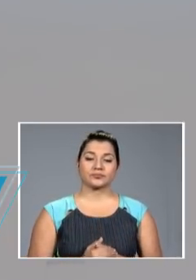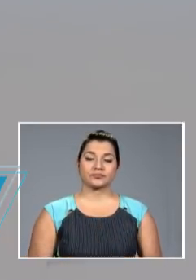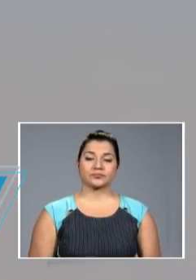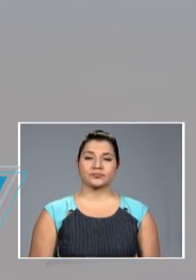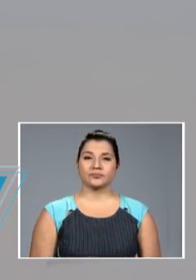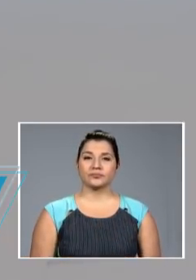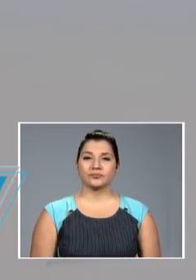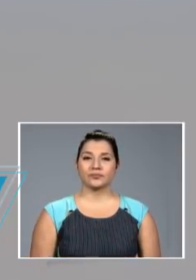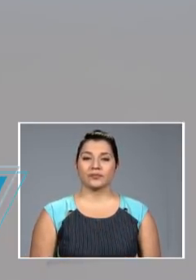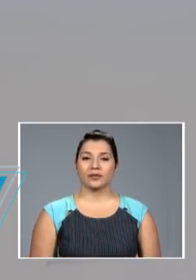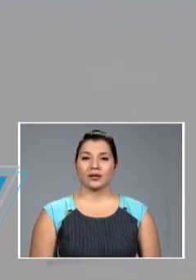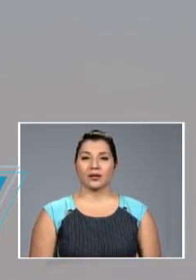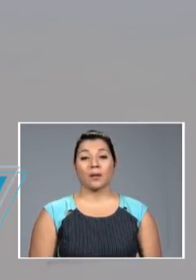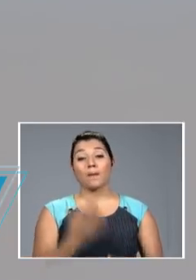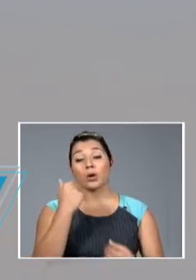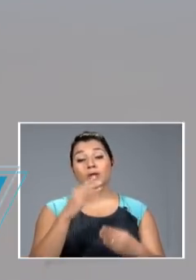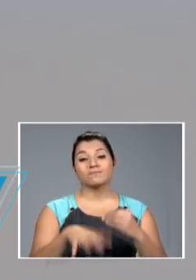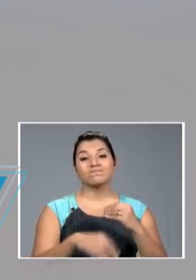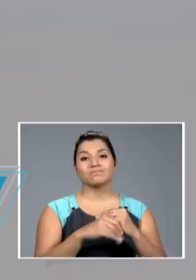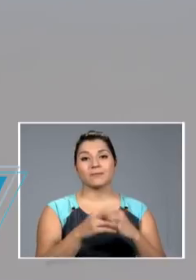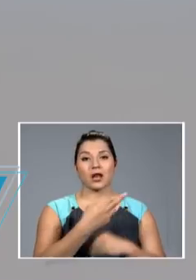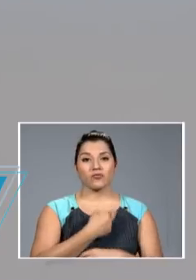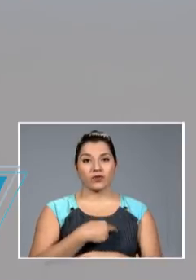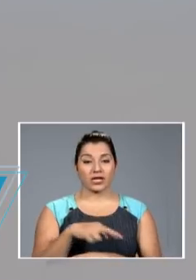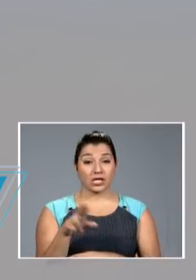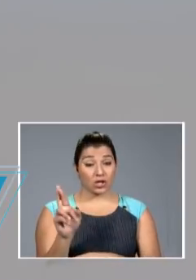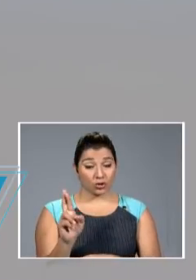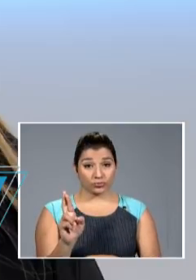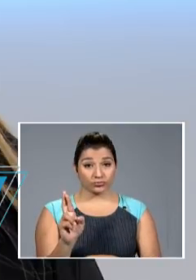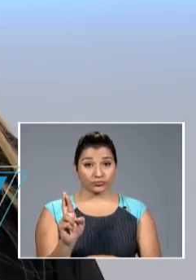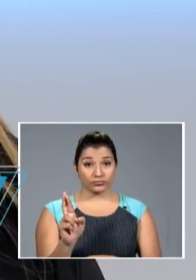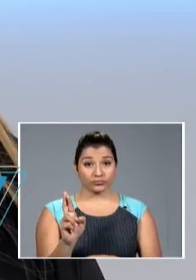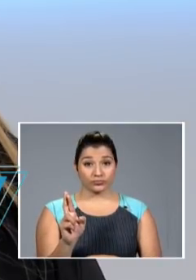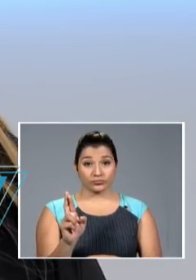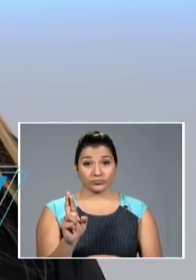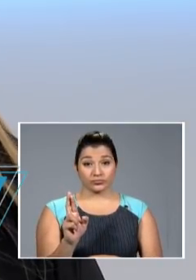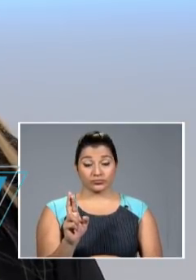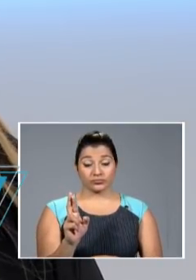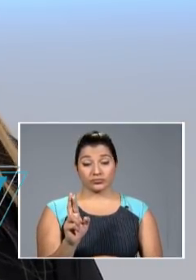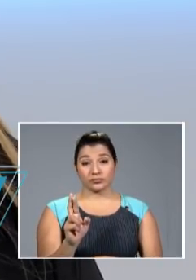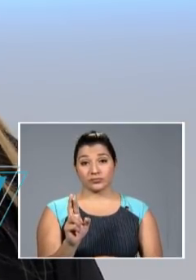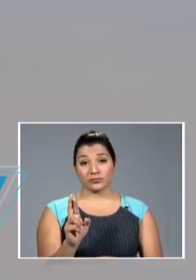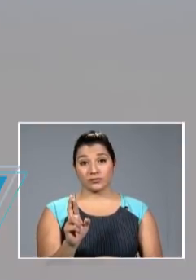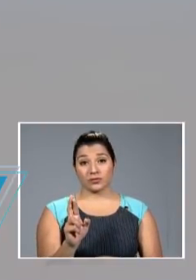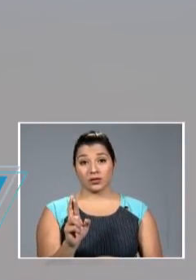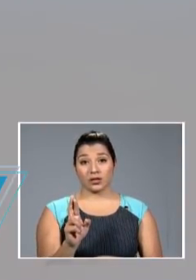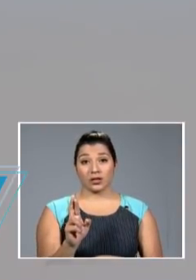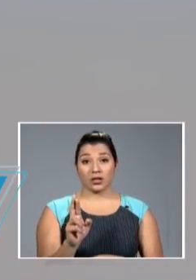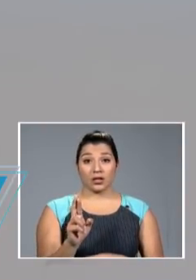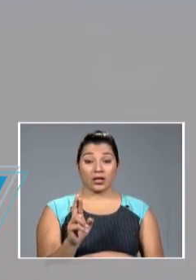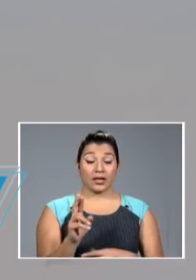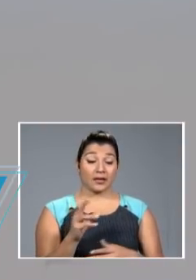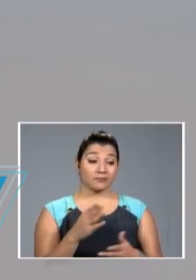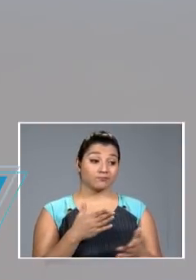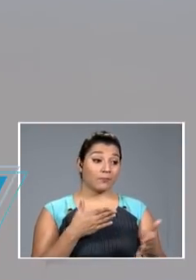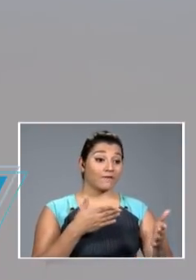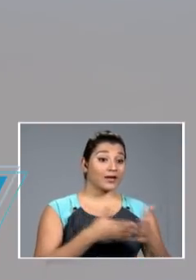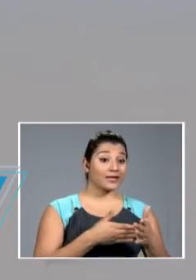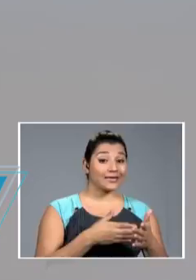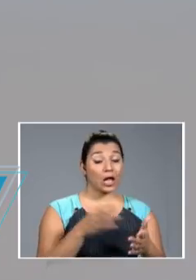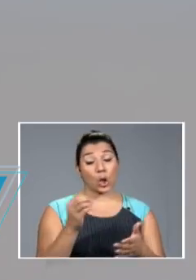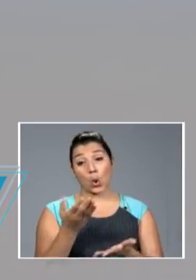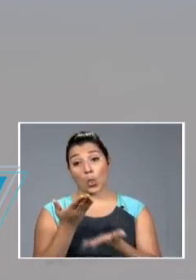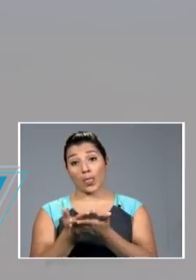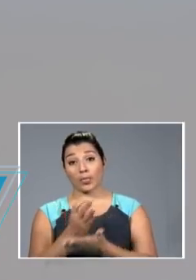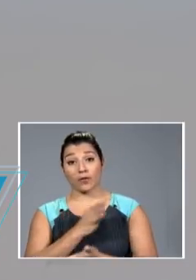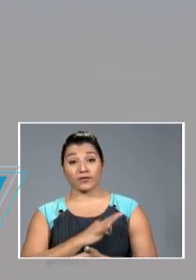la religión de una manera, ya sea cuestionándolo, favoreciendo a uno u otro candidato, como